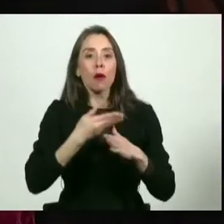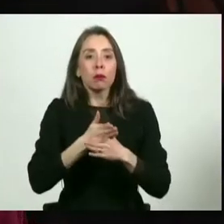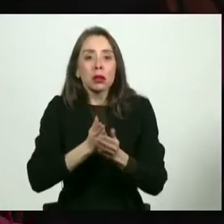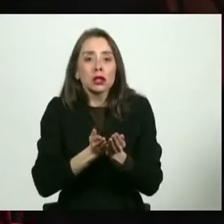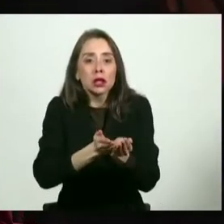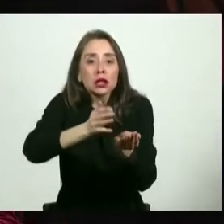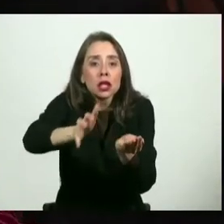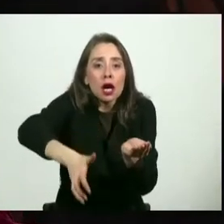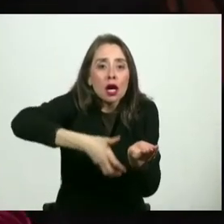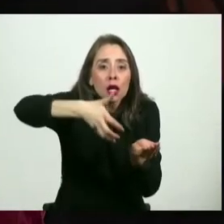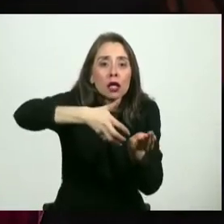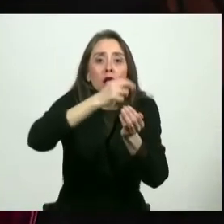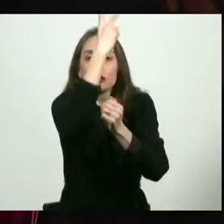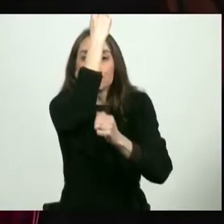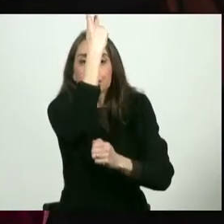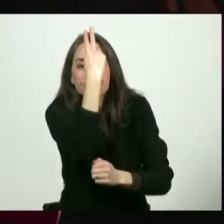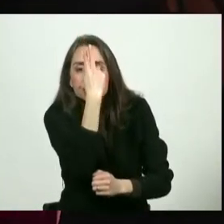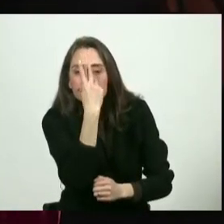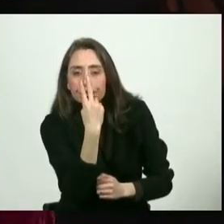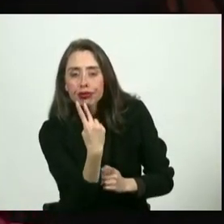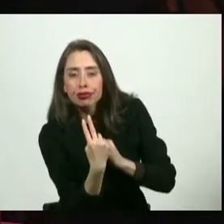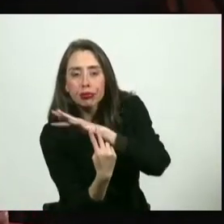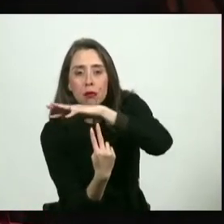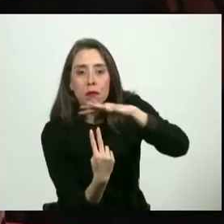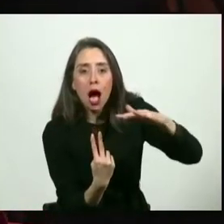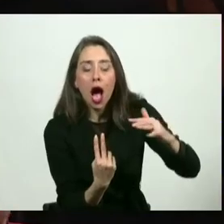que se sumergió un buzo y que